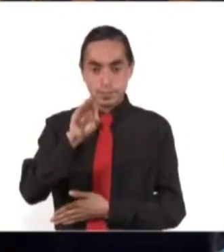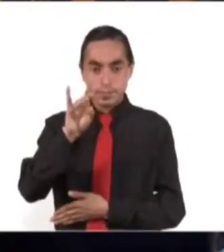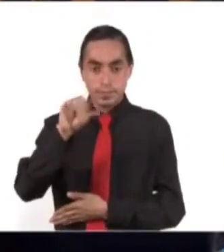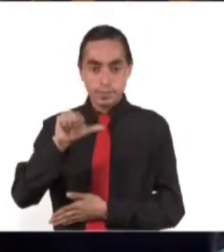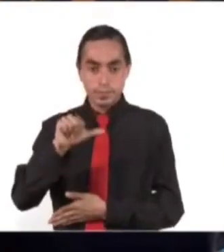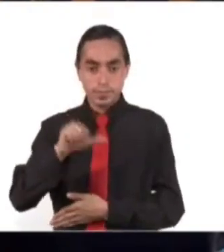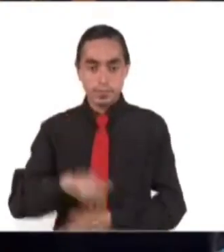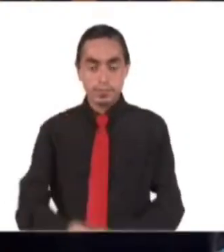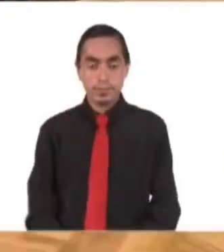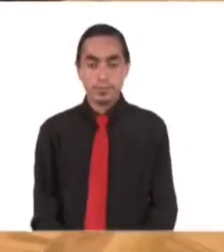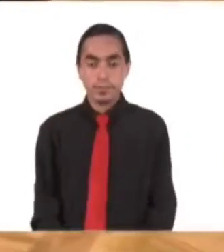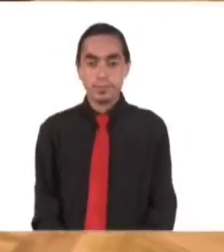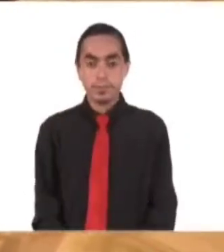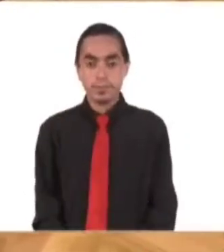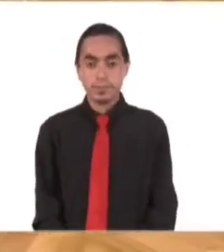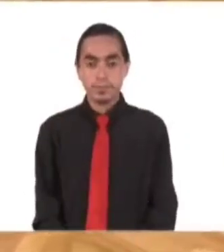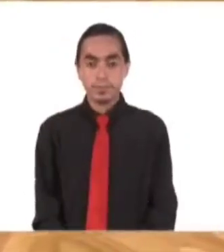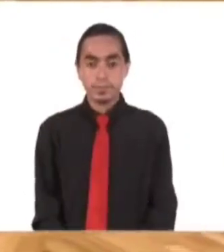Guerrero.